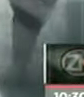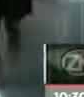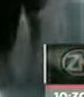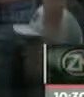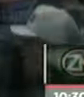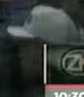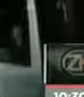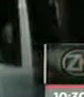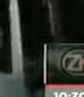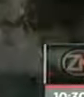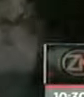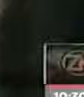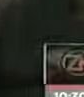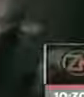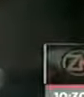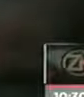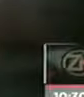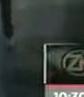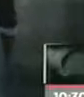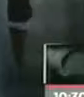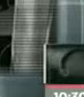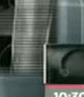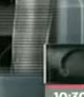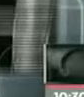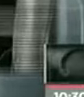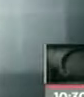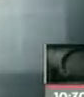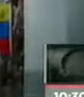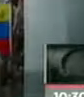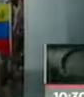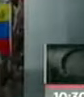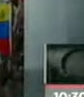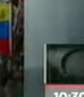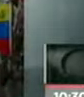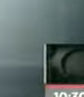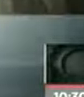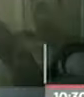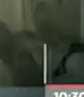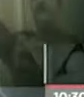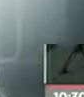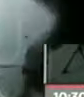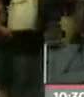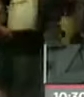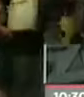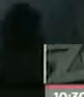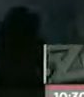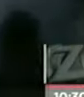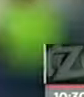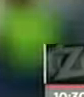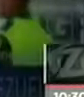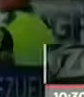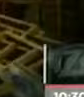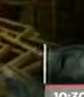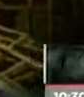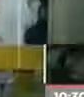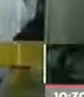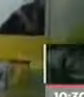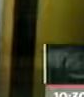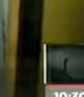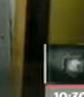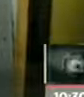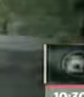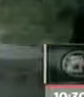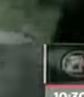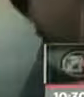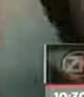juro asumir formalmente las competencias del Ejecutivo Nacional como el presidente encargado de Venezuela. En la actualidad,